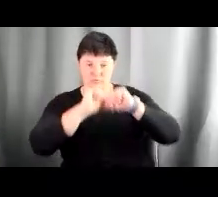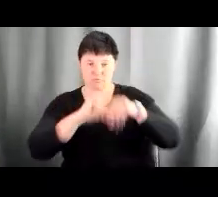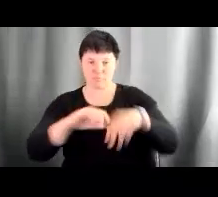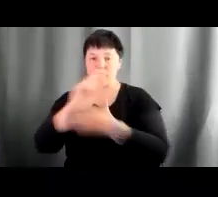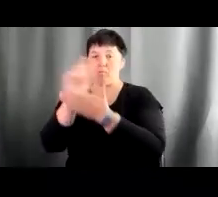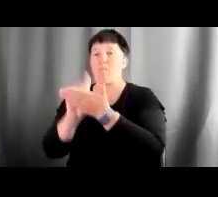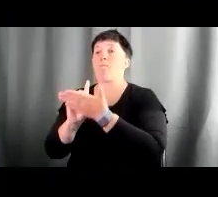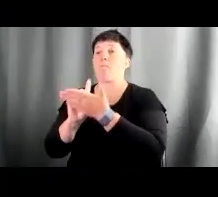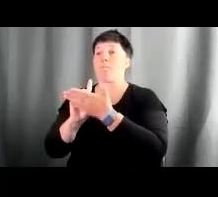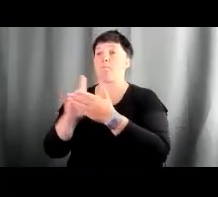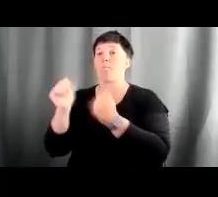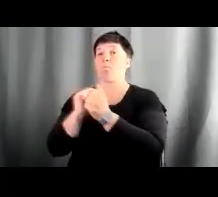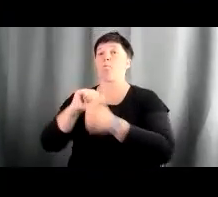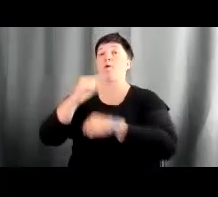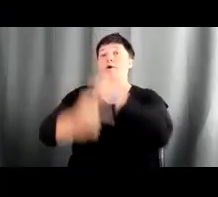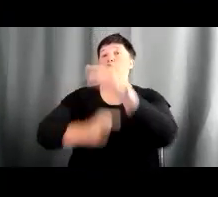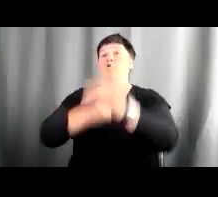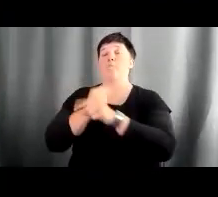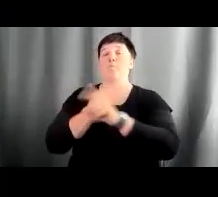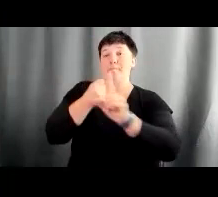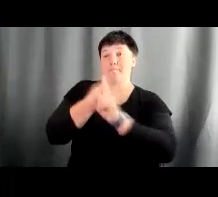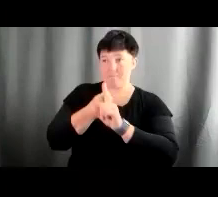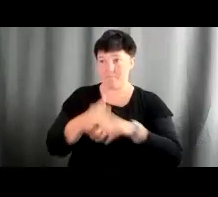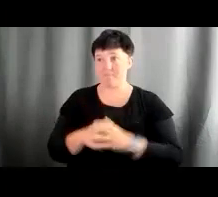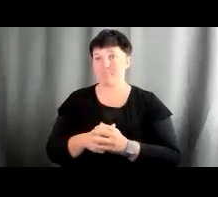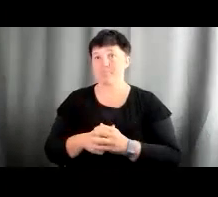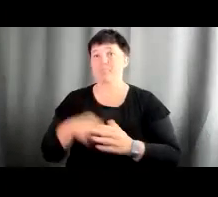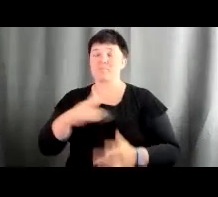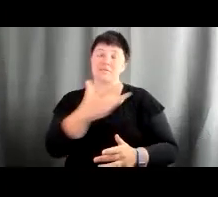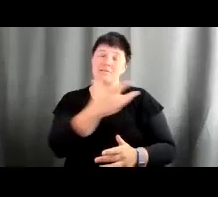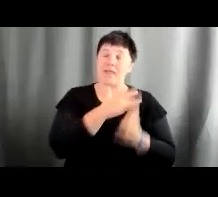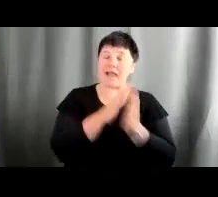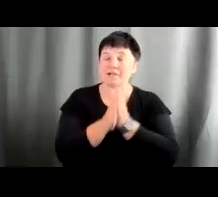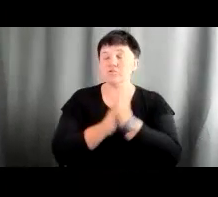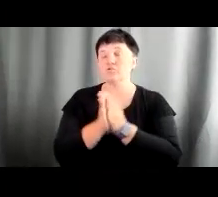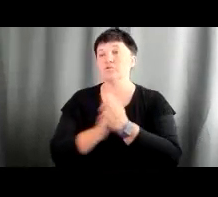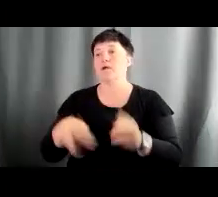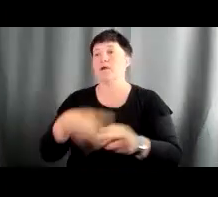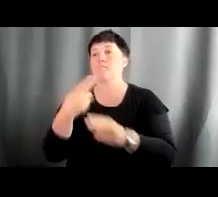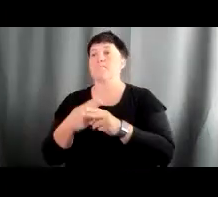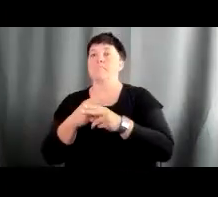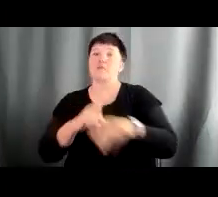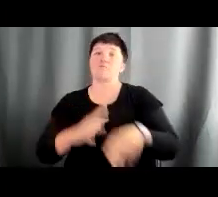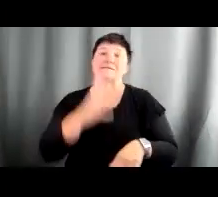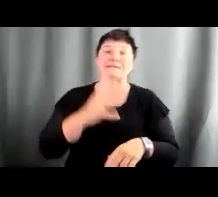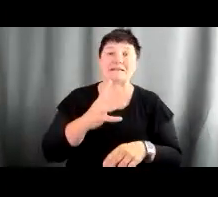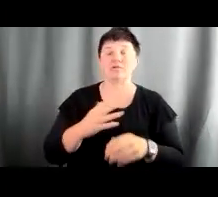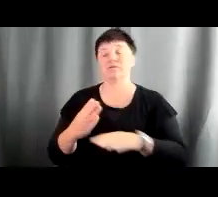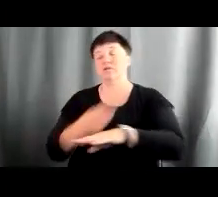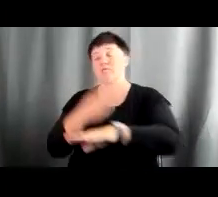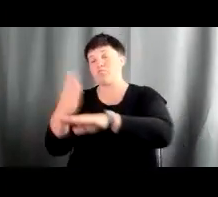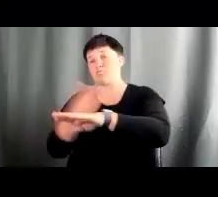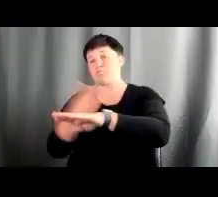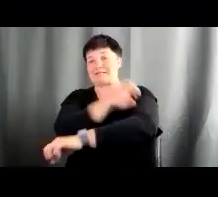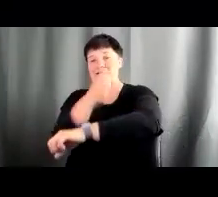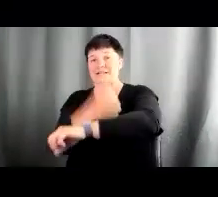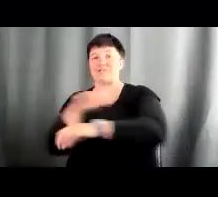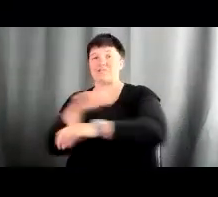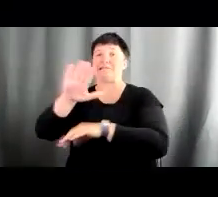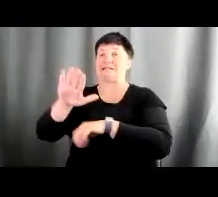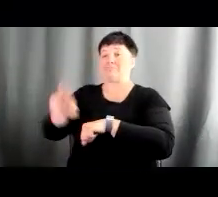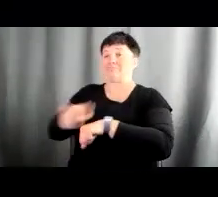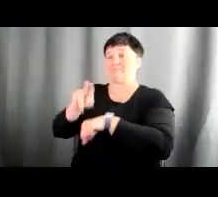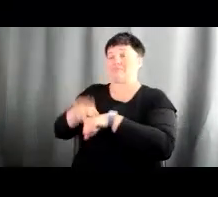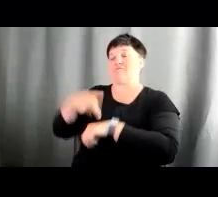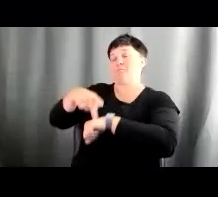amplia experiencia en el diseño de aplicaciones, en la arquitectura y sistemas de datos GIS para desarrollar productos con impacto mundial. Le